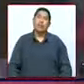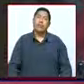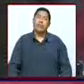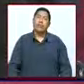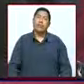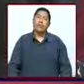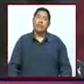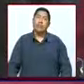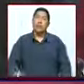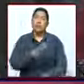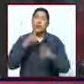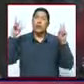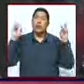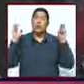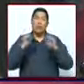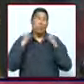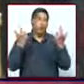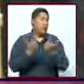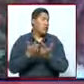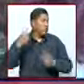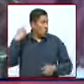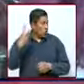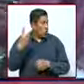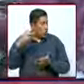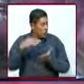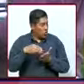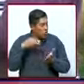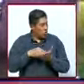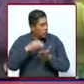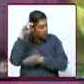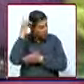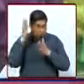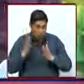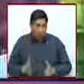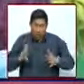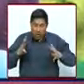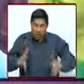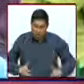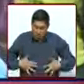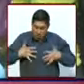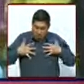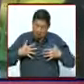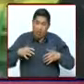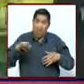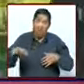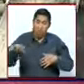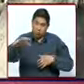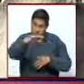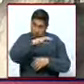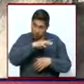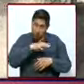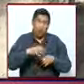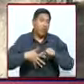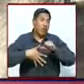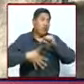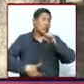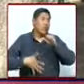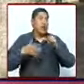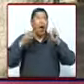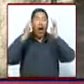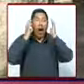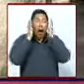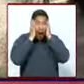En términos sociales, los más de 2 millones de bolivianos que viven en los países integrantes del Mercosur adquirirán